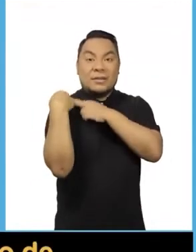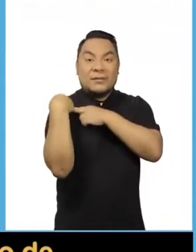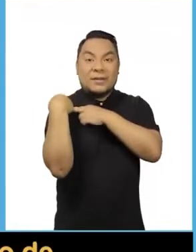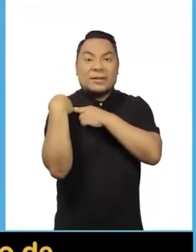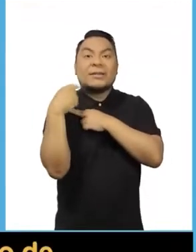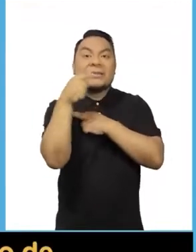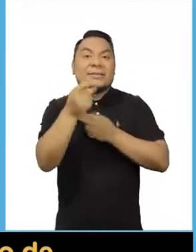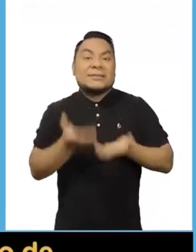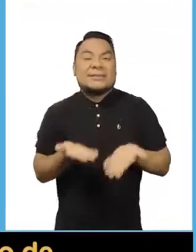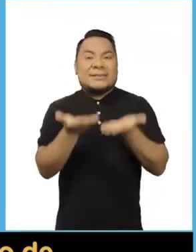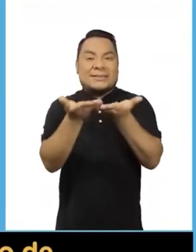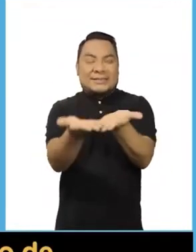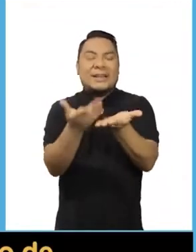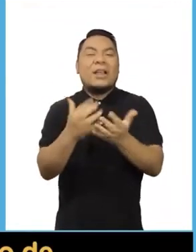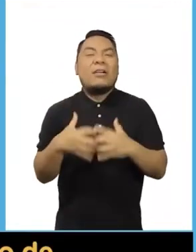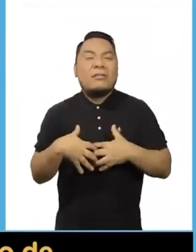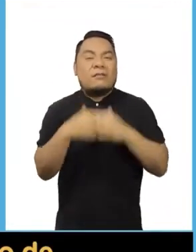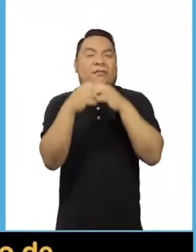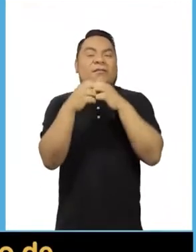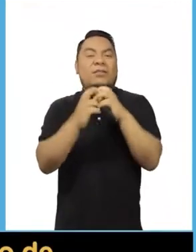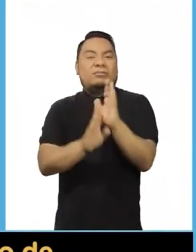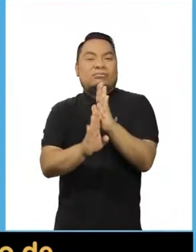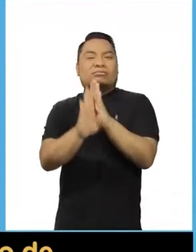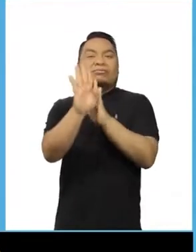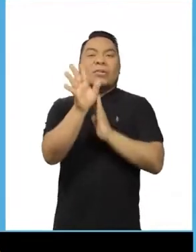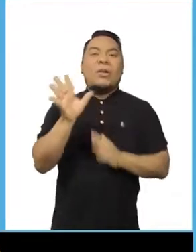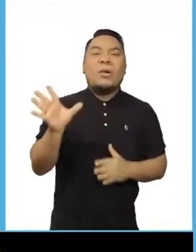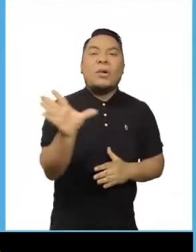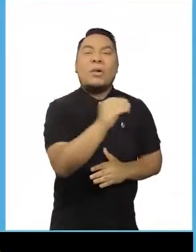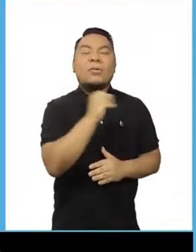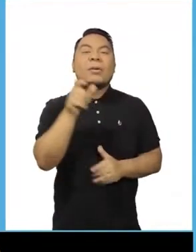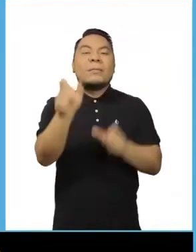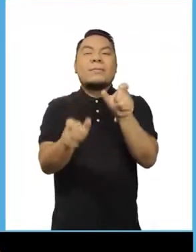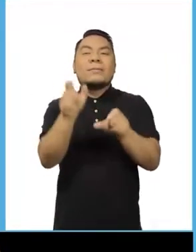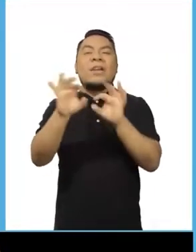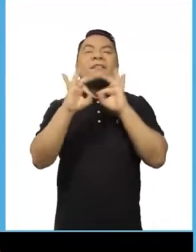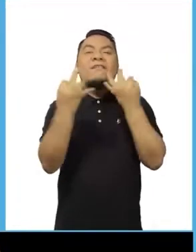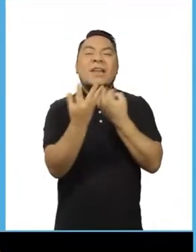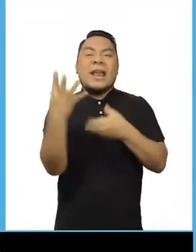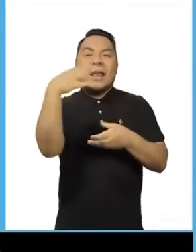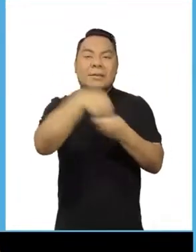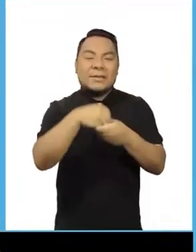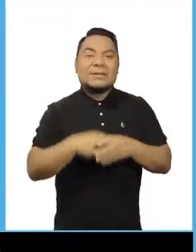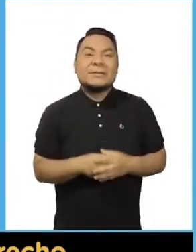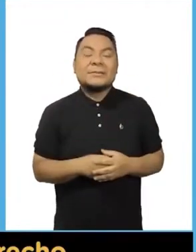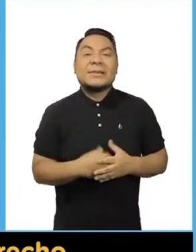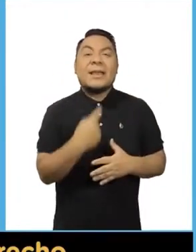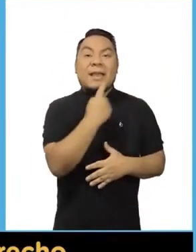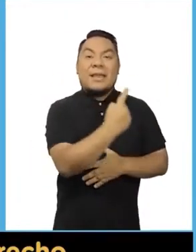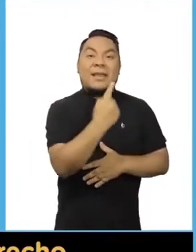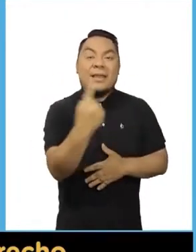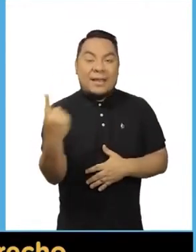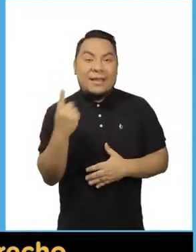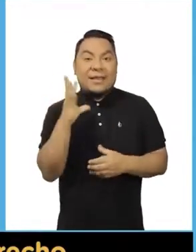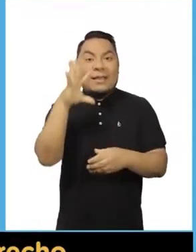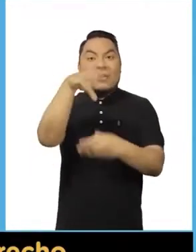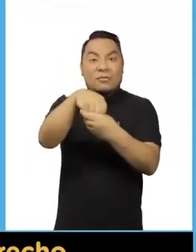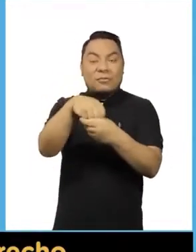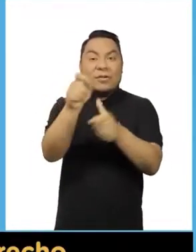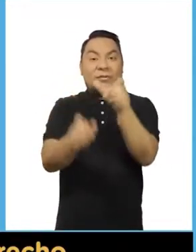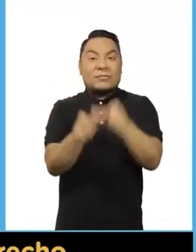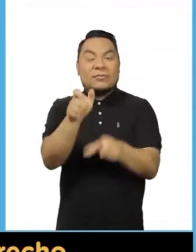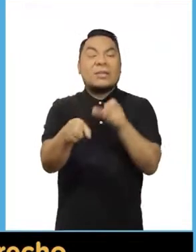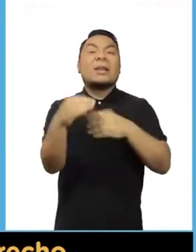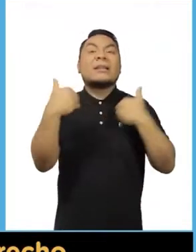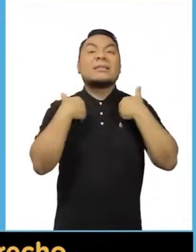deberes contribuyen a fortalecer el desarrollo de todos los miembros de la familia. Cada uno de los